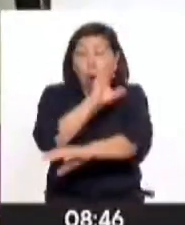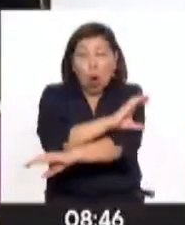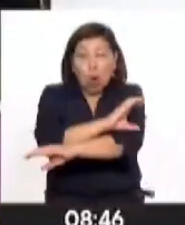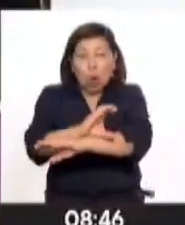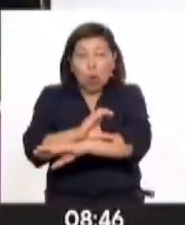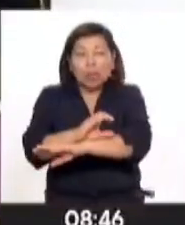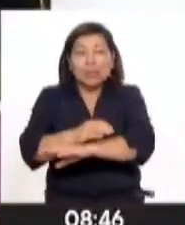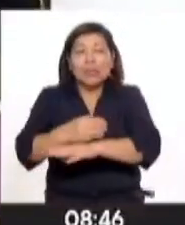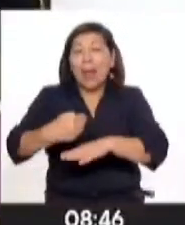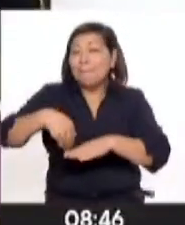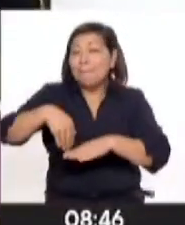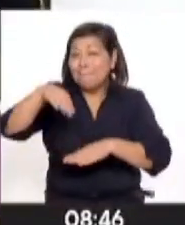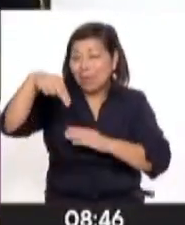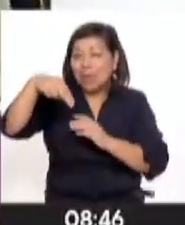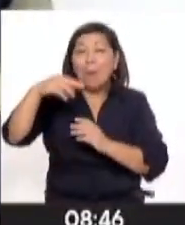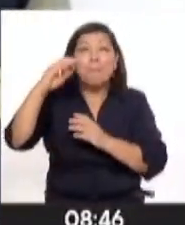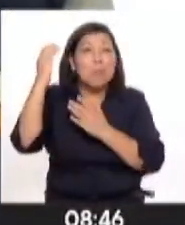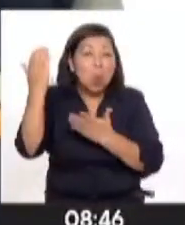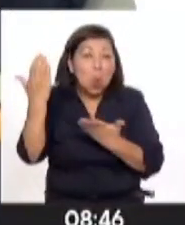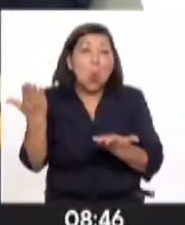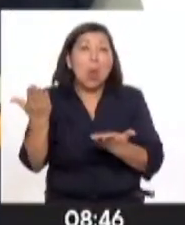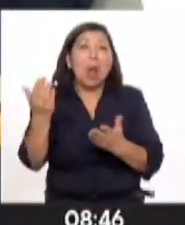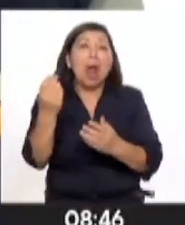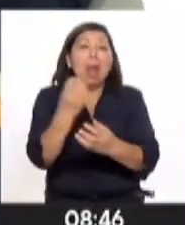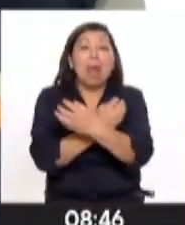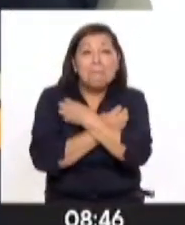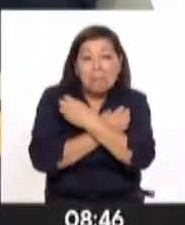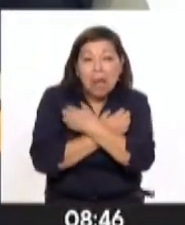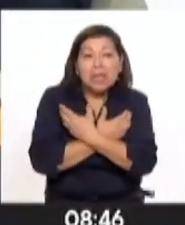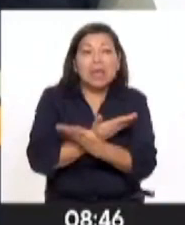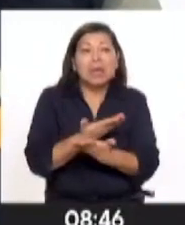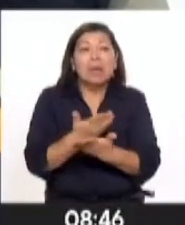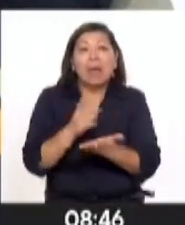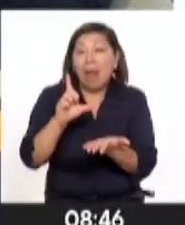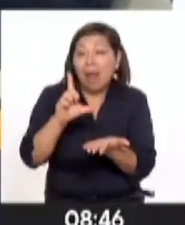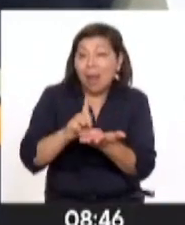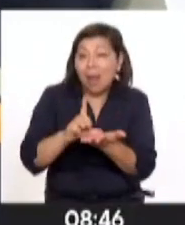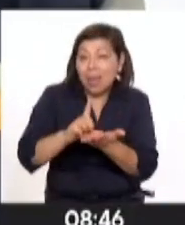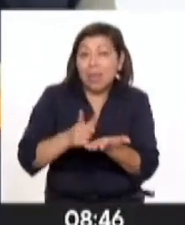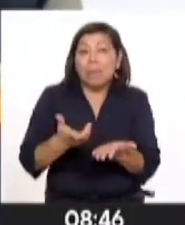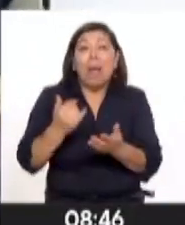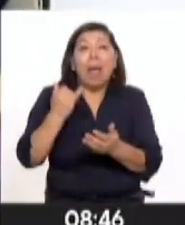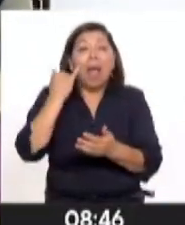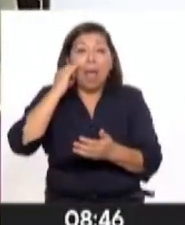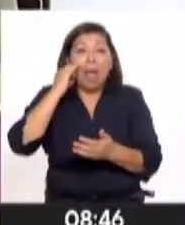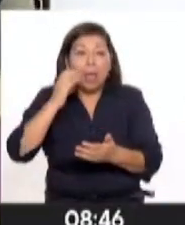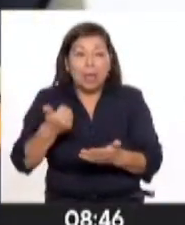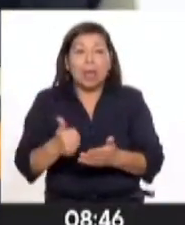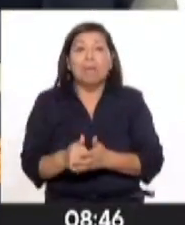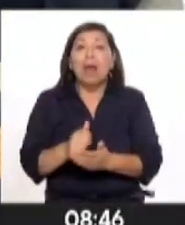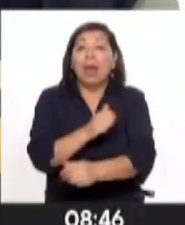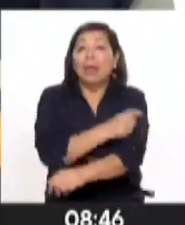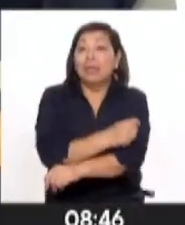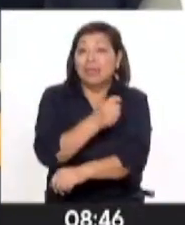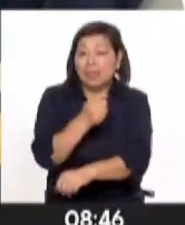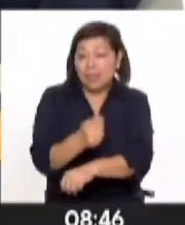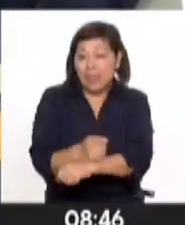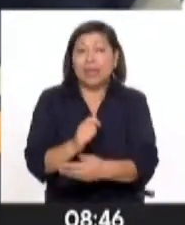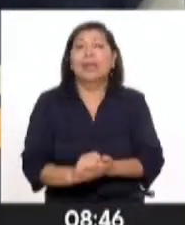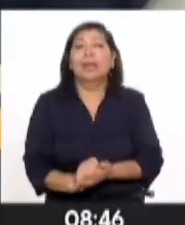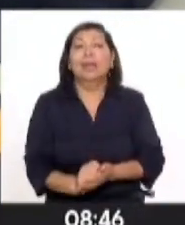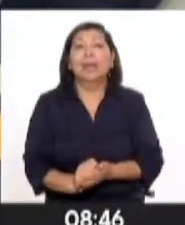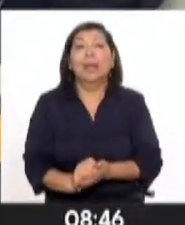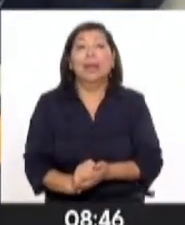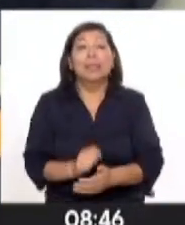especial en la costa norte, Piura, lo que es Lambayeque también, en la zona de Lima, en la zona de Ica y también en la región de Tacna. En el caso de la